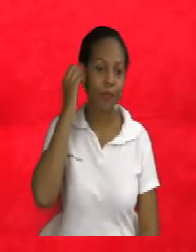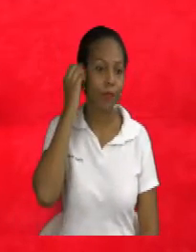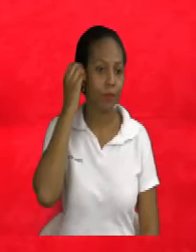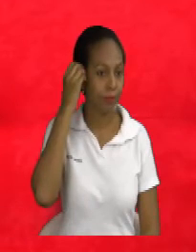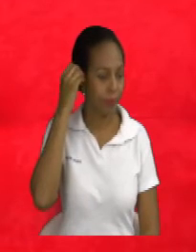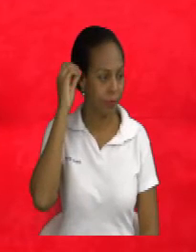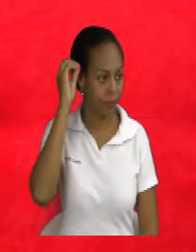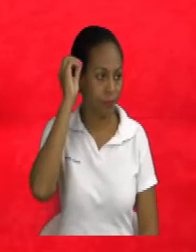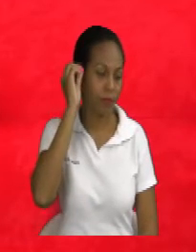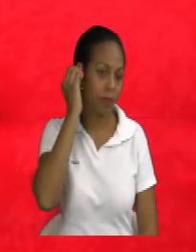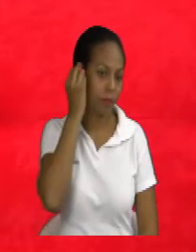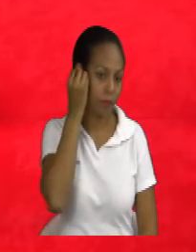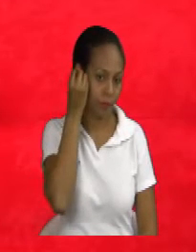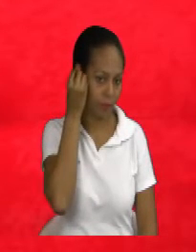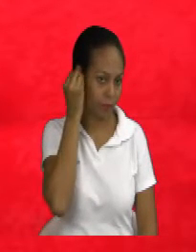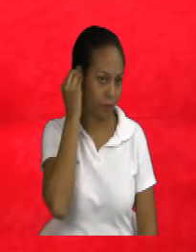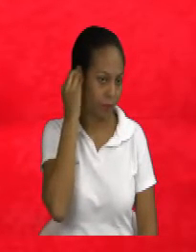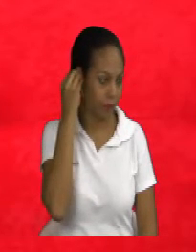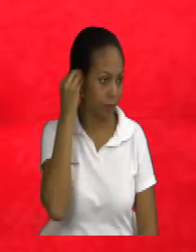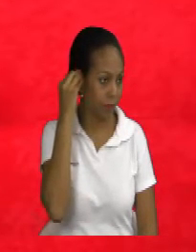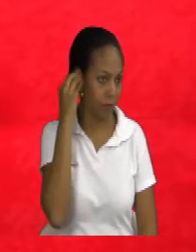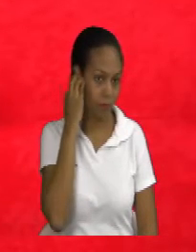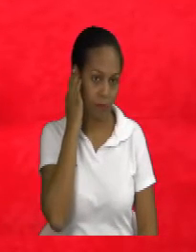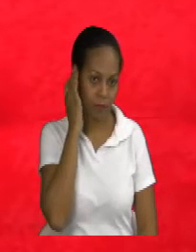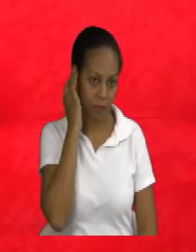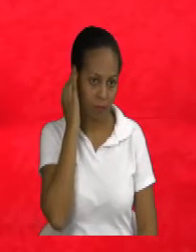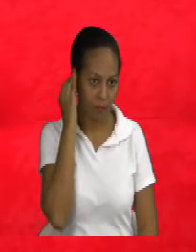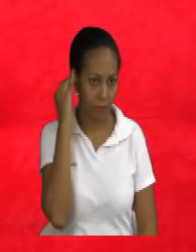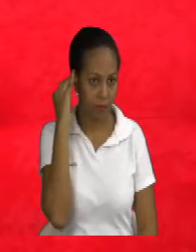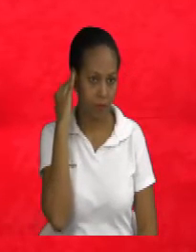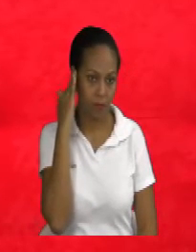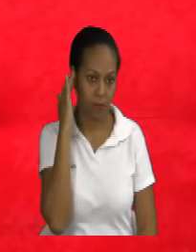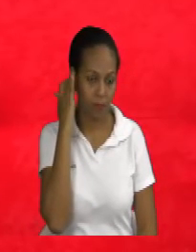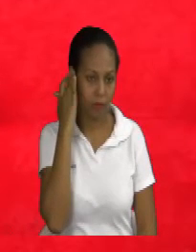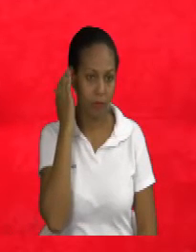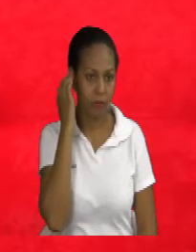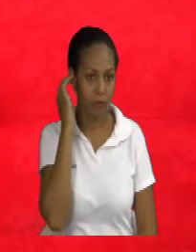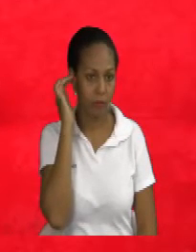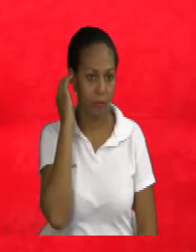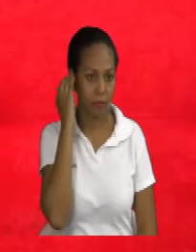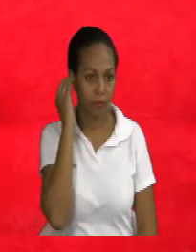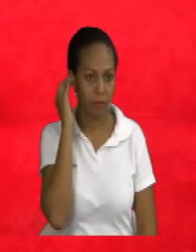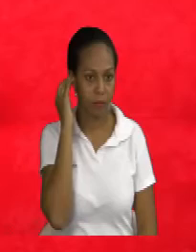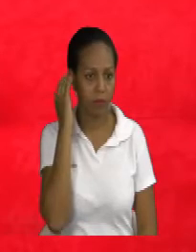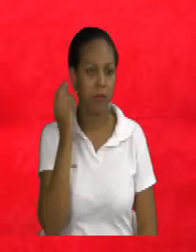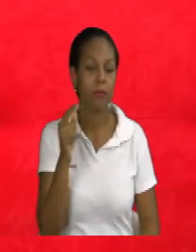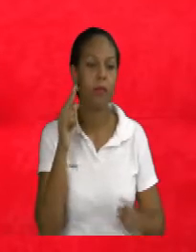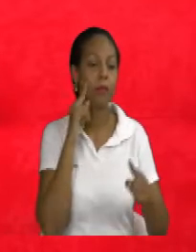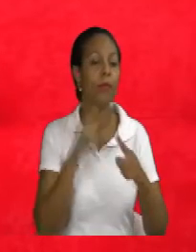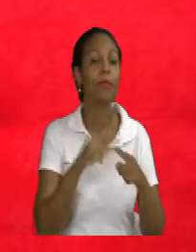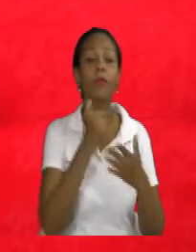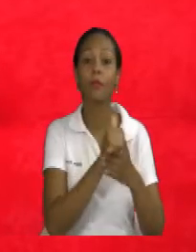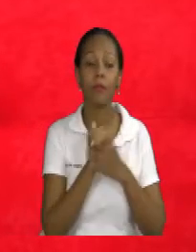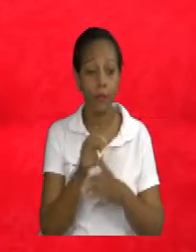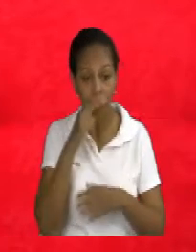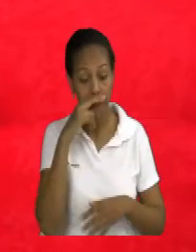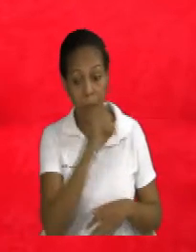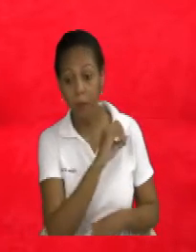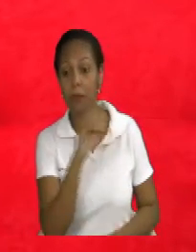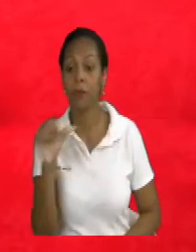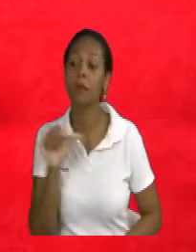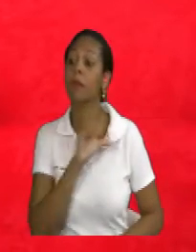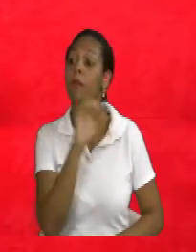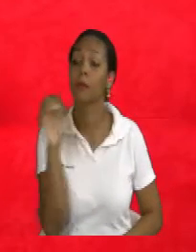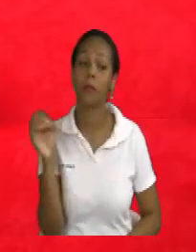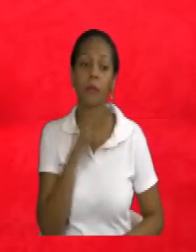a atender niños y niñas de escasos recursos de Barranca Bermeja y de todo el Magdalena Medio. Son cirugías absolutamente